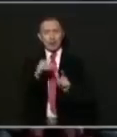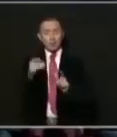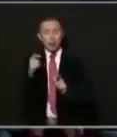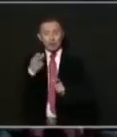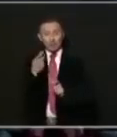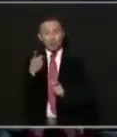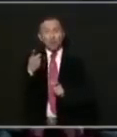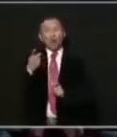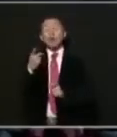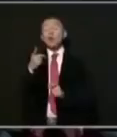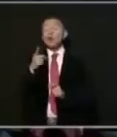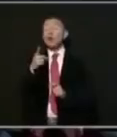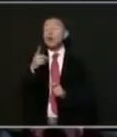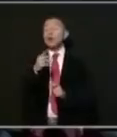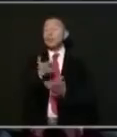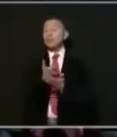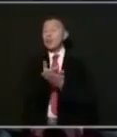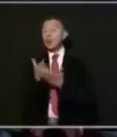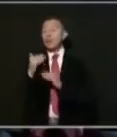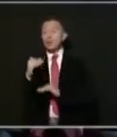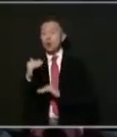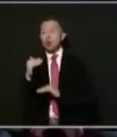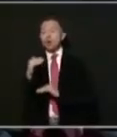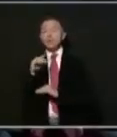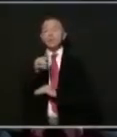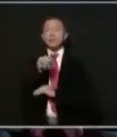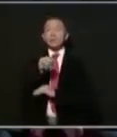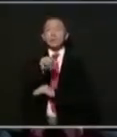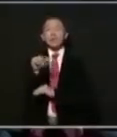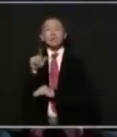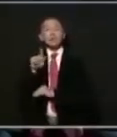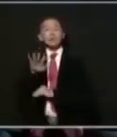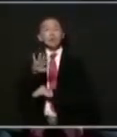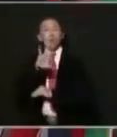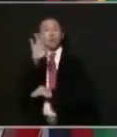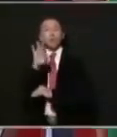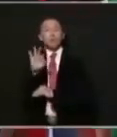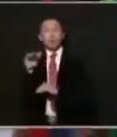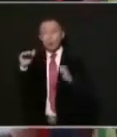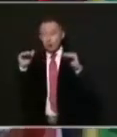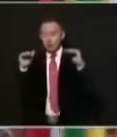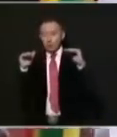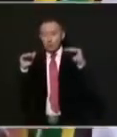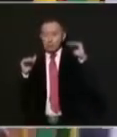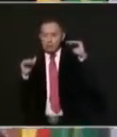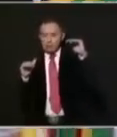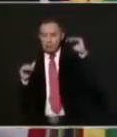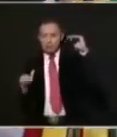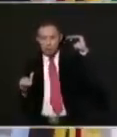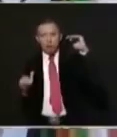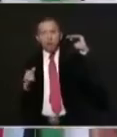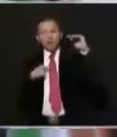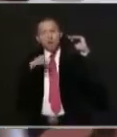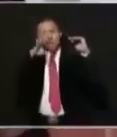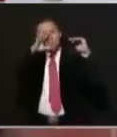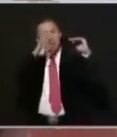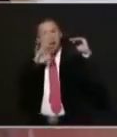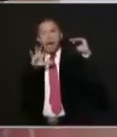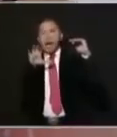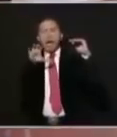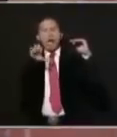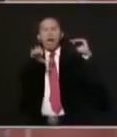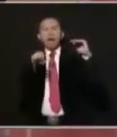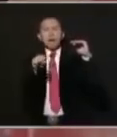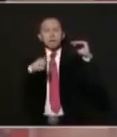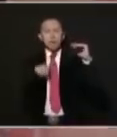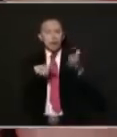del 60 al 75% de su capacidad